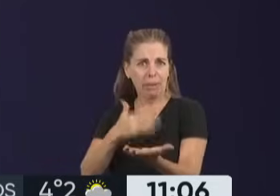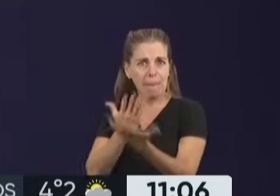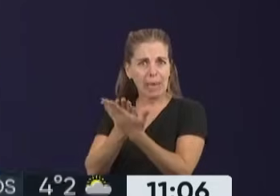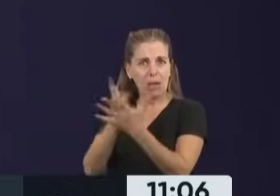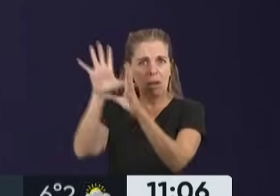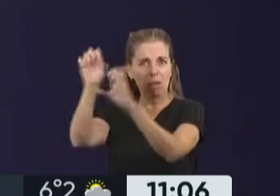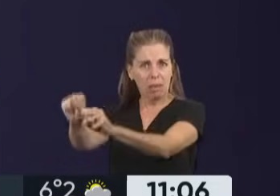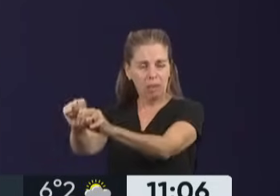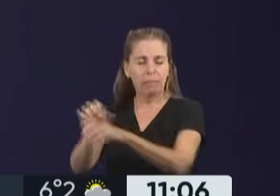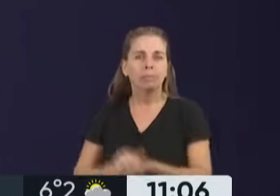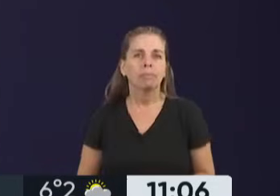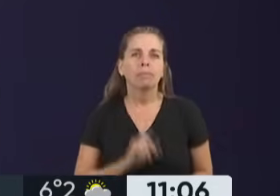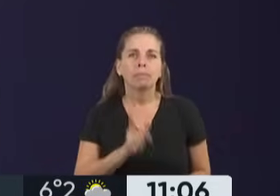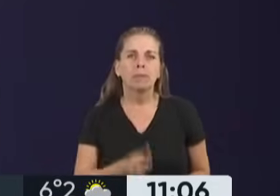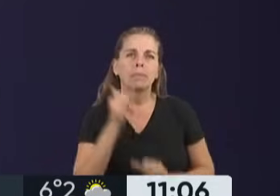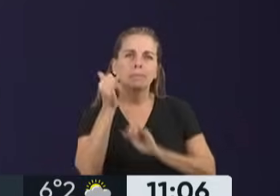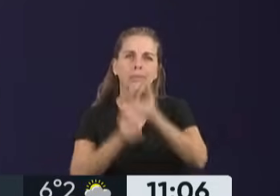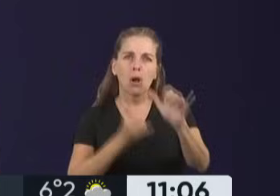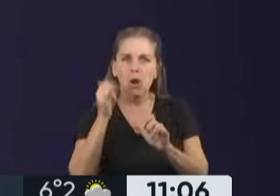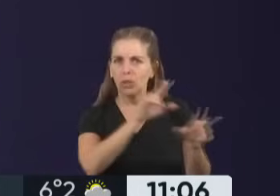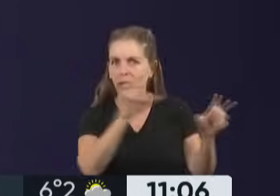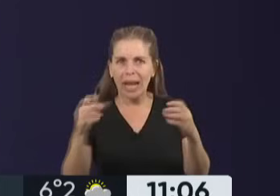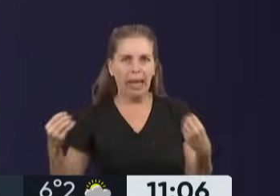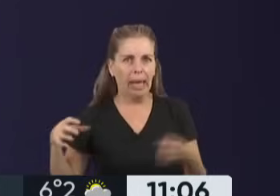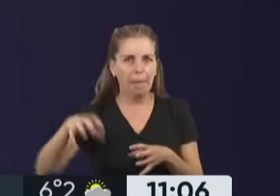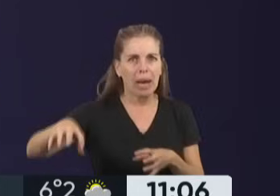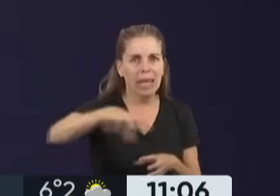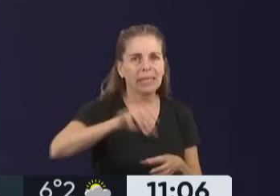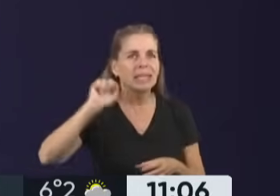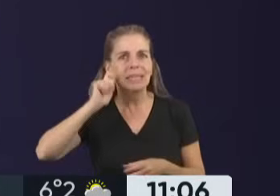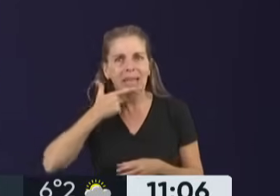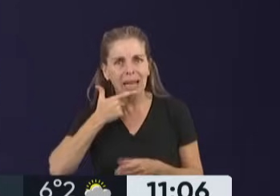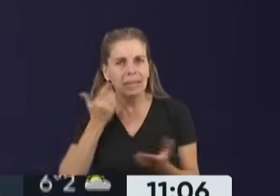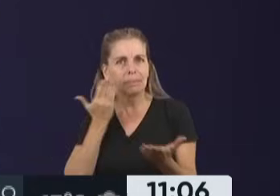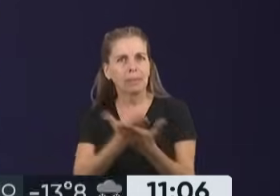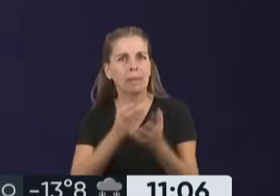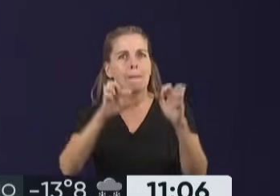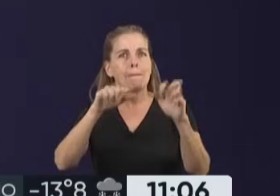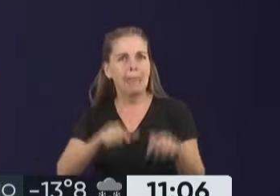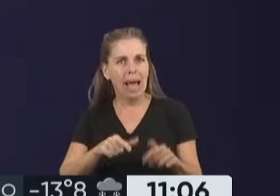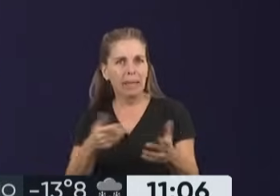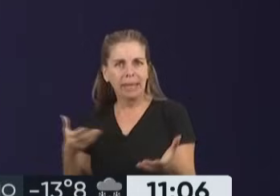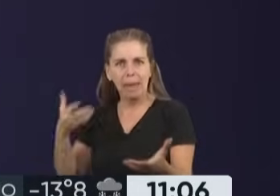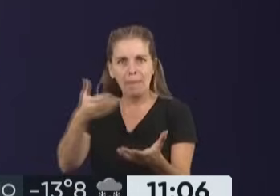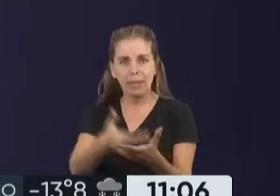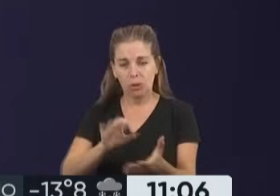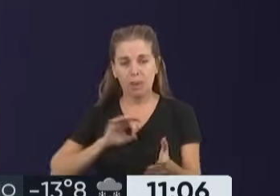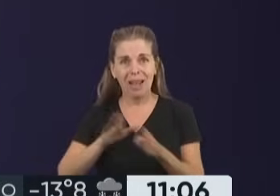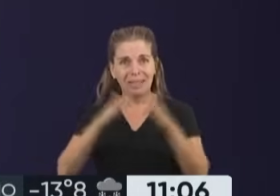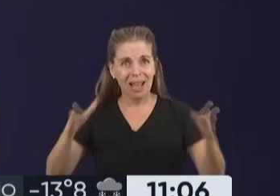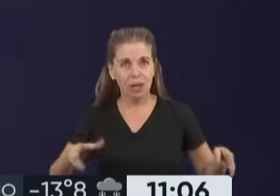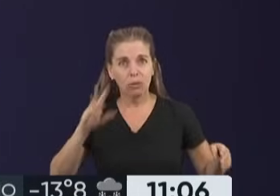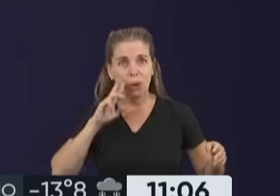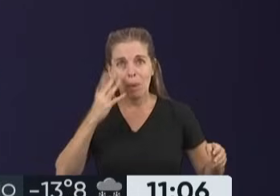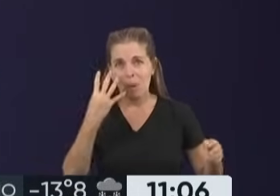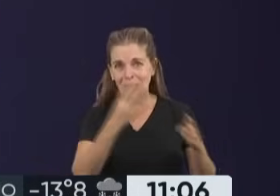cosas, contarles que las distribuidoras de gas han presentado al Enargas un plan de inversión por lo que resta del 2024